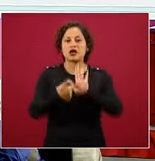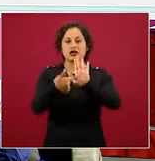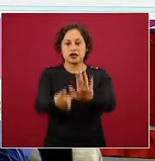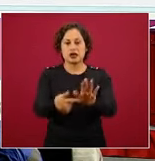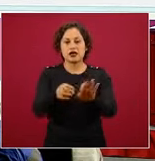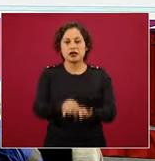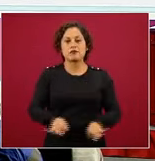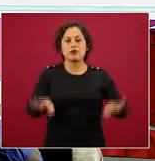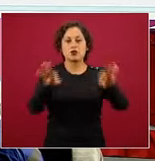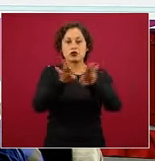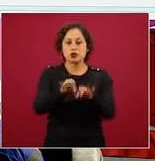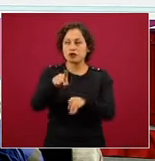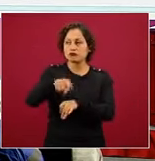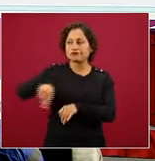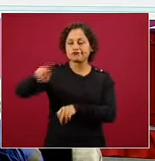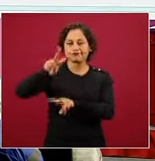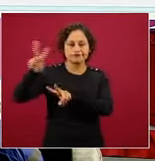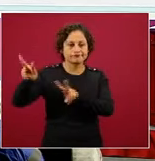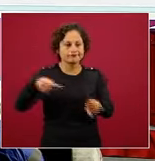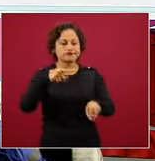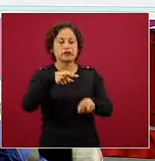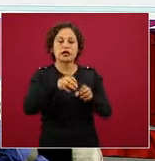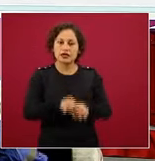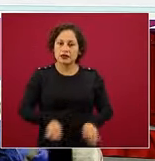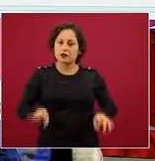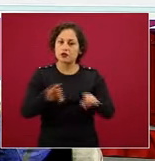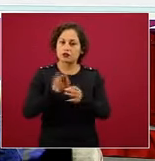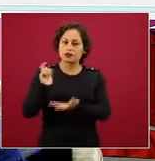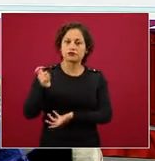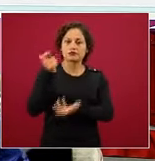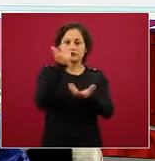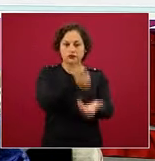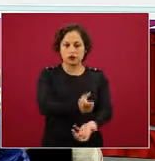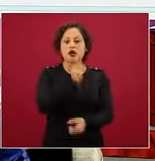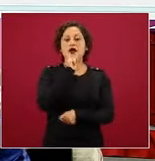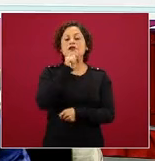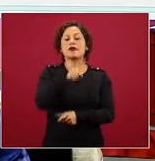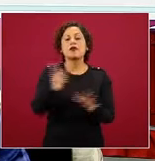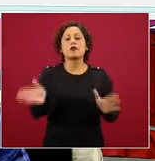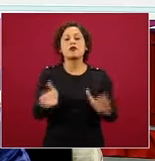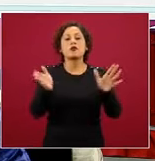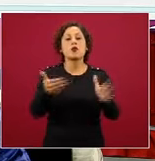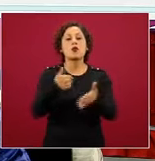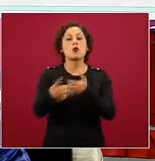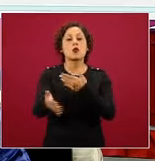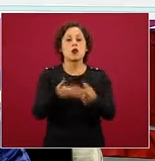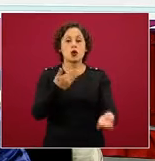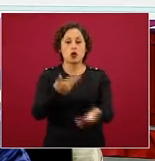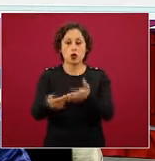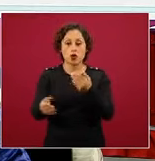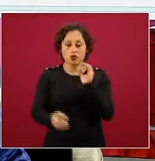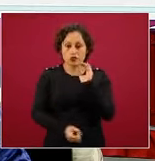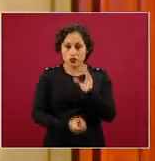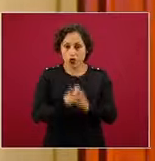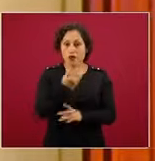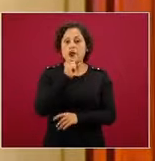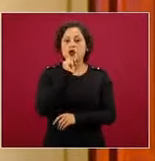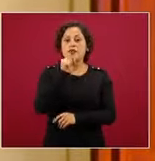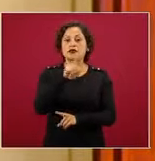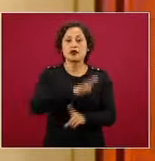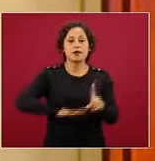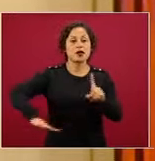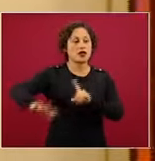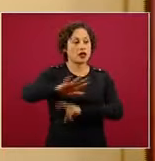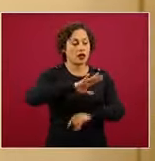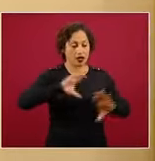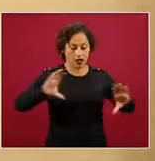en este ámbito. Promovemos el cambio y la innovación, y nos interesa contribuir a adecuar el entorno para mejorar